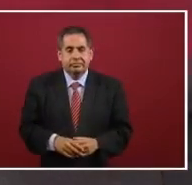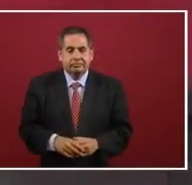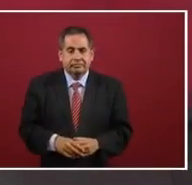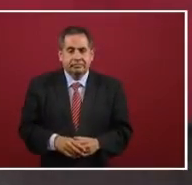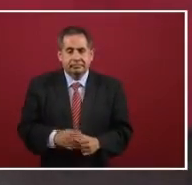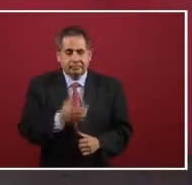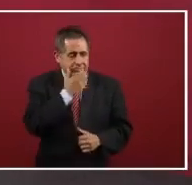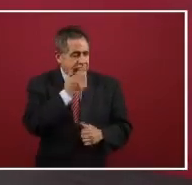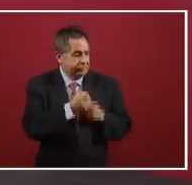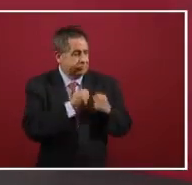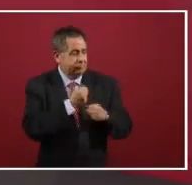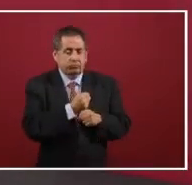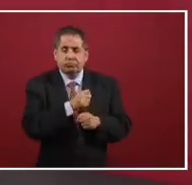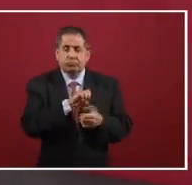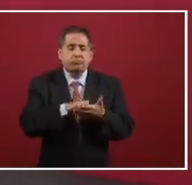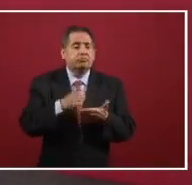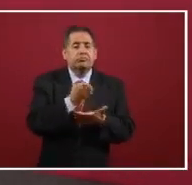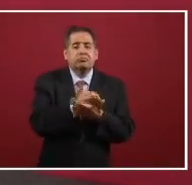un economista.